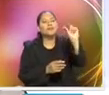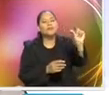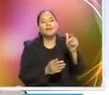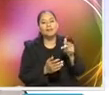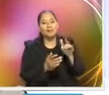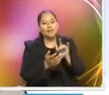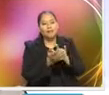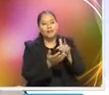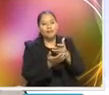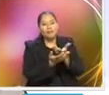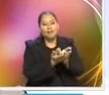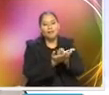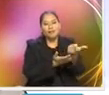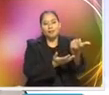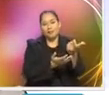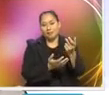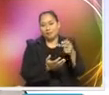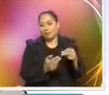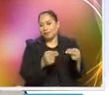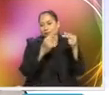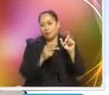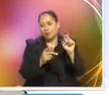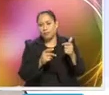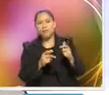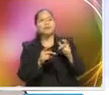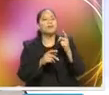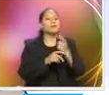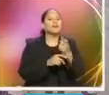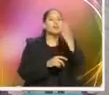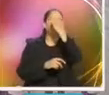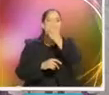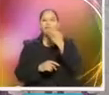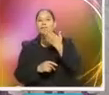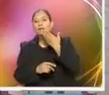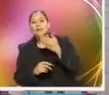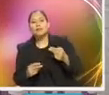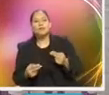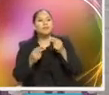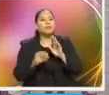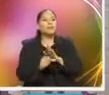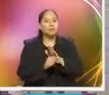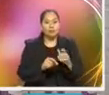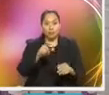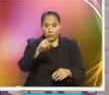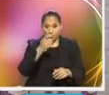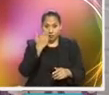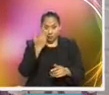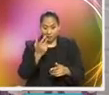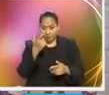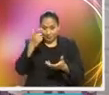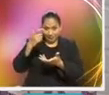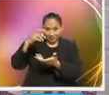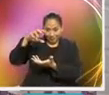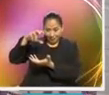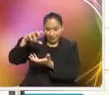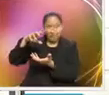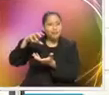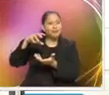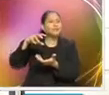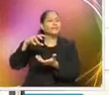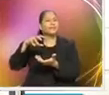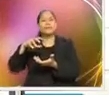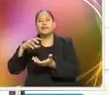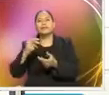vaya analizando básico. muy bien el terreno. Exacto, Ajá. ¿no? Entonces, cuando tú quieres invertir, tienes que analizar también qué